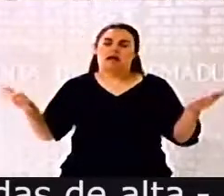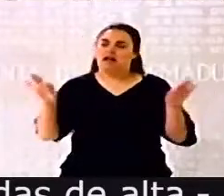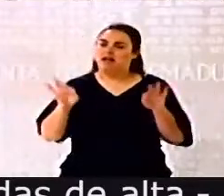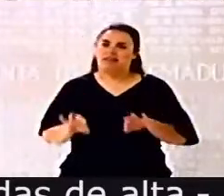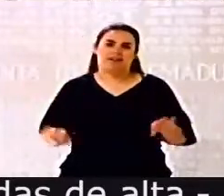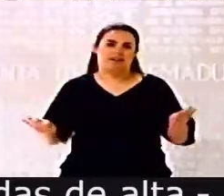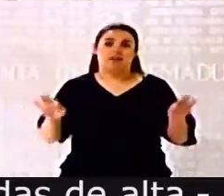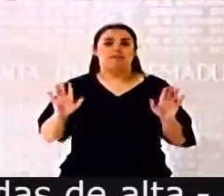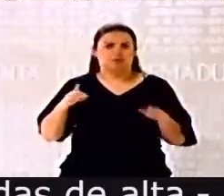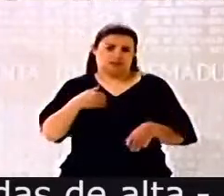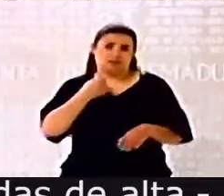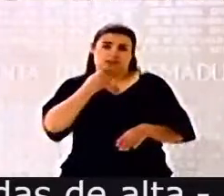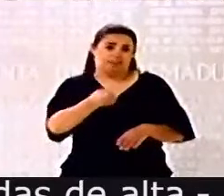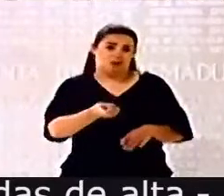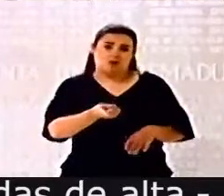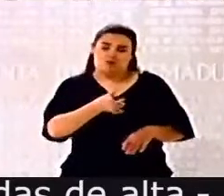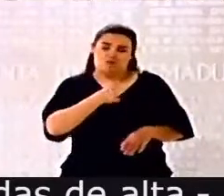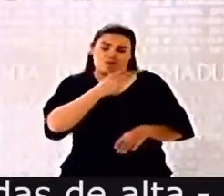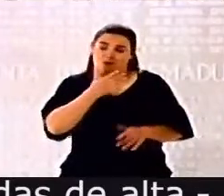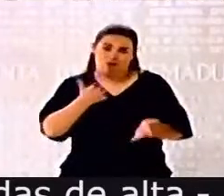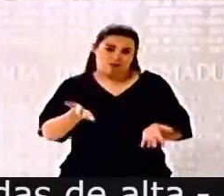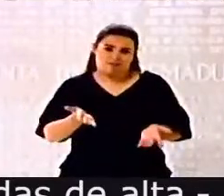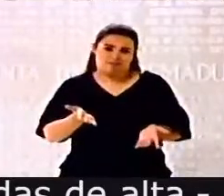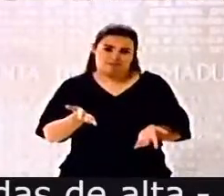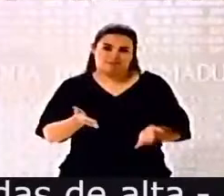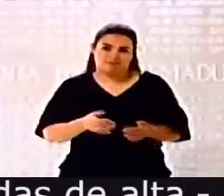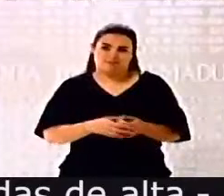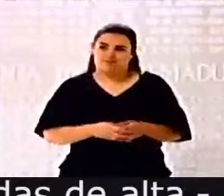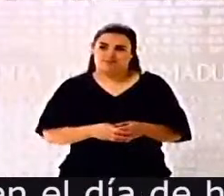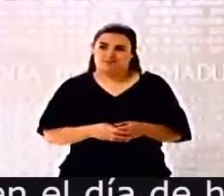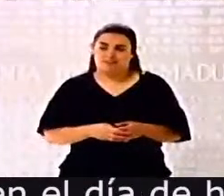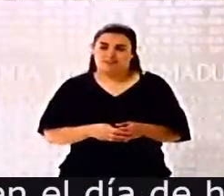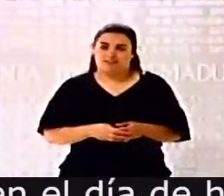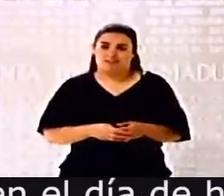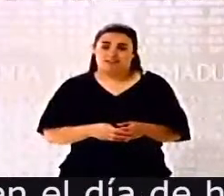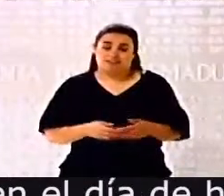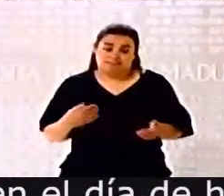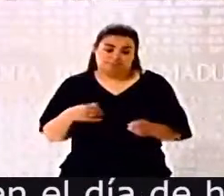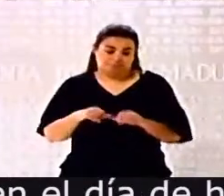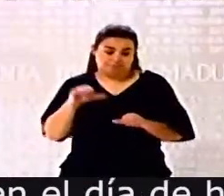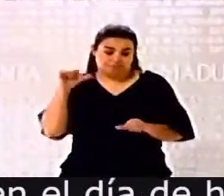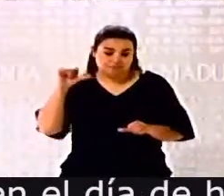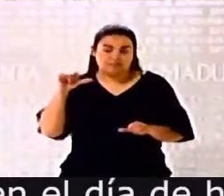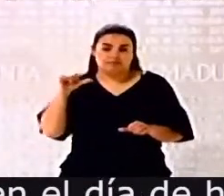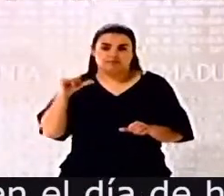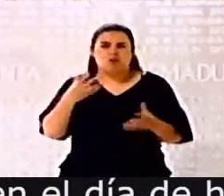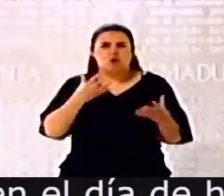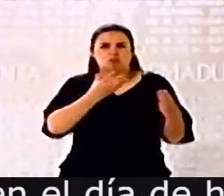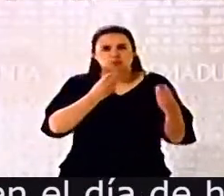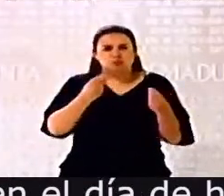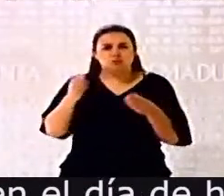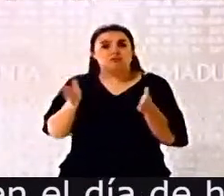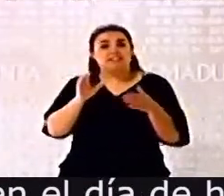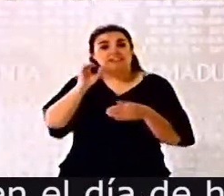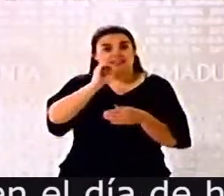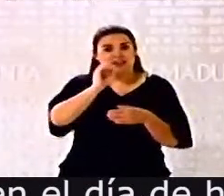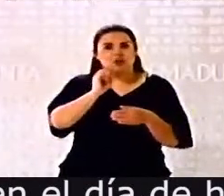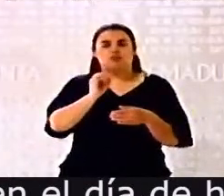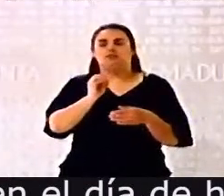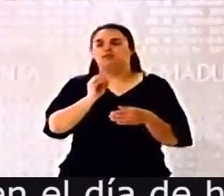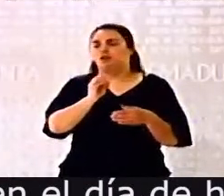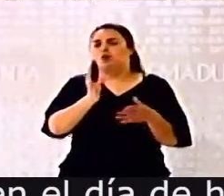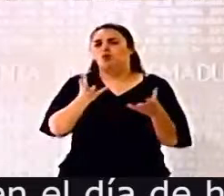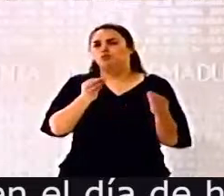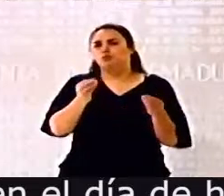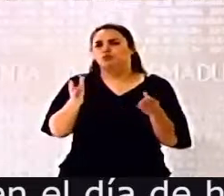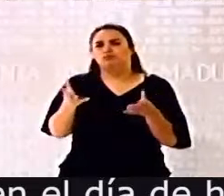hoy, pero ya les digo que hemos tenido bastantes casos en la fase 0, hemos tenido